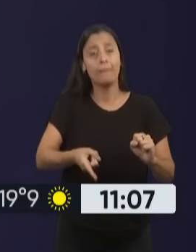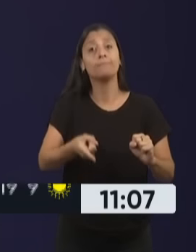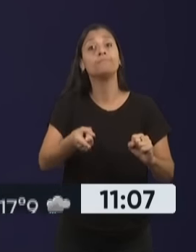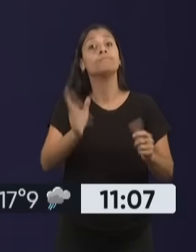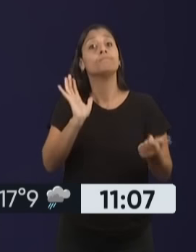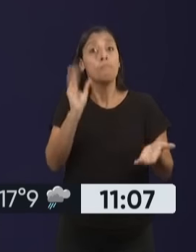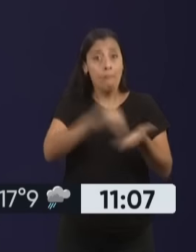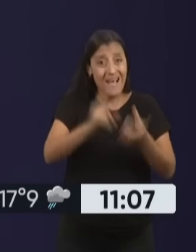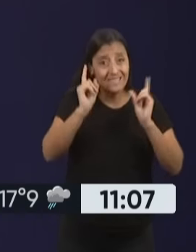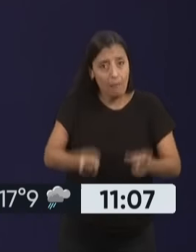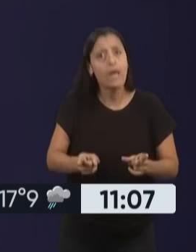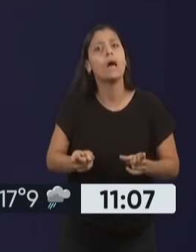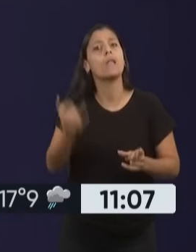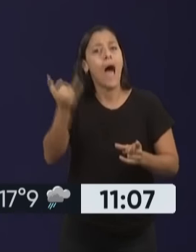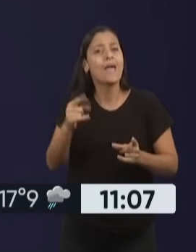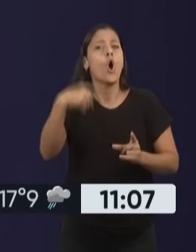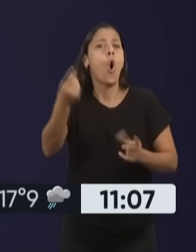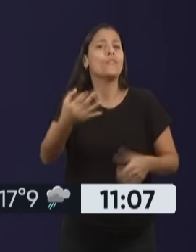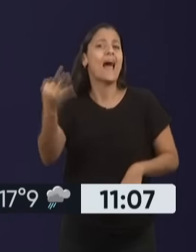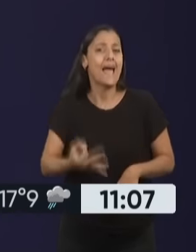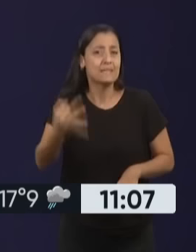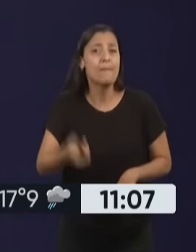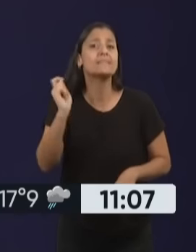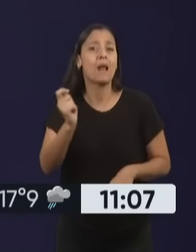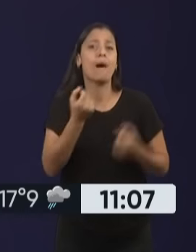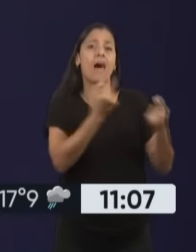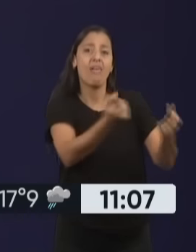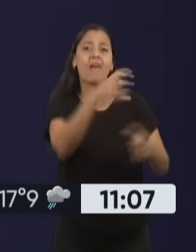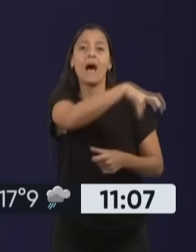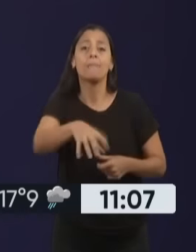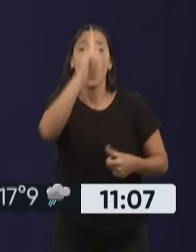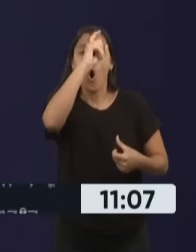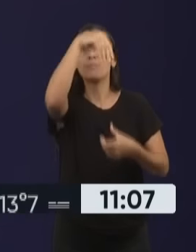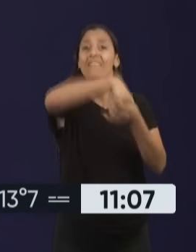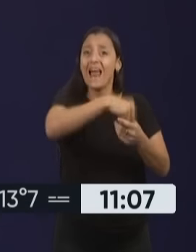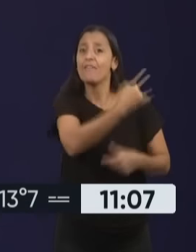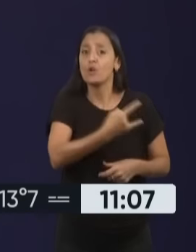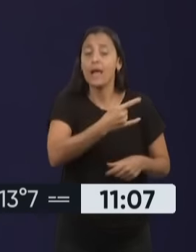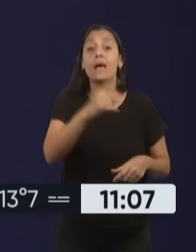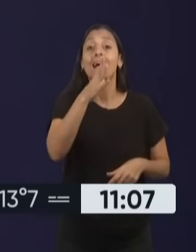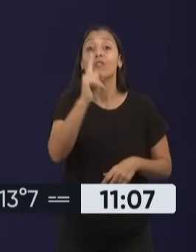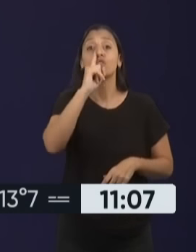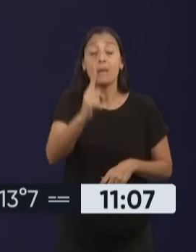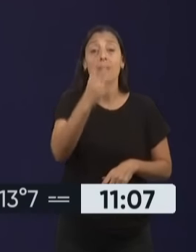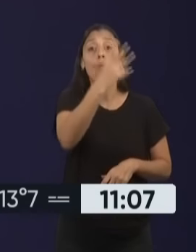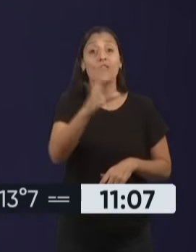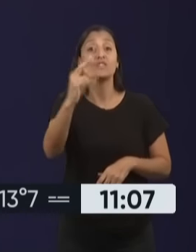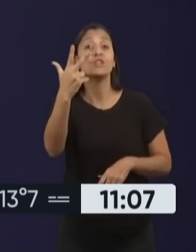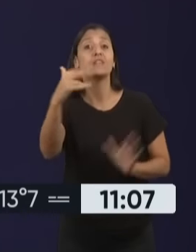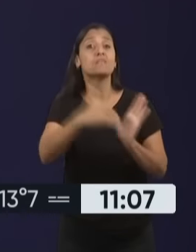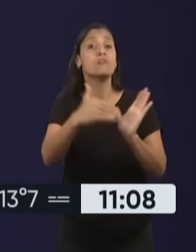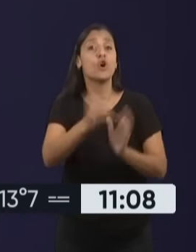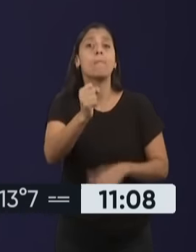se dispuso una partida extraordinaria para los hospitales universitarios de 14403 millones de